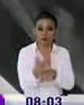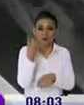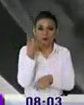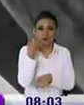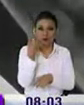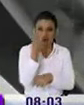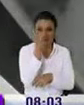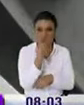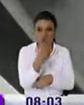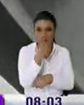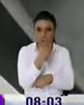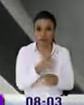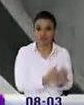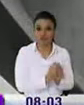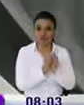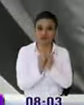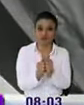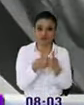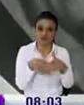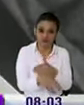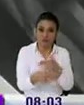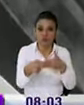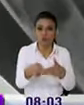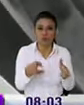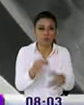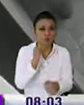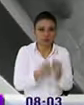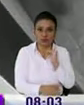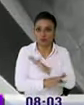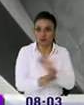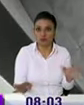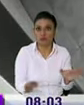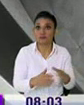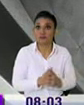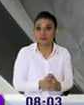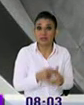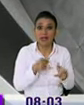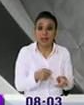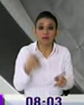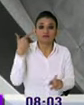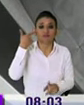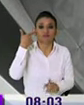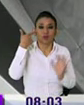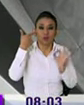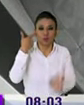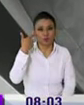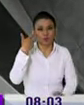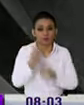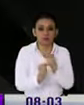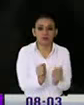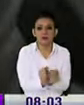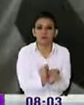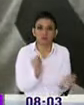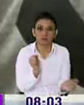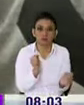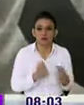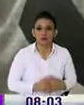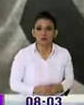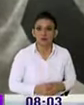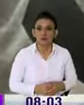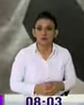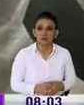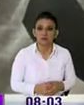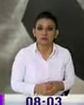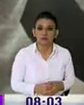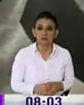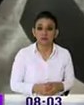sospechosos, ingresa a la habitación. Es el último movimiento porque ahí lo sorprendieron y lo dejaron amarrado. Me apuntan con